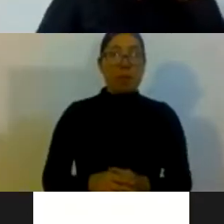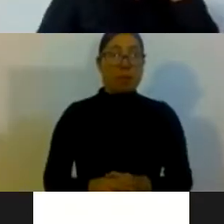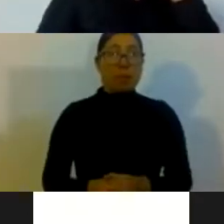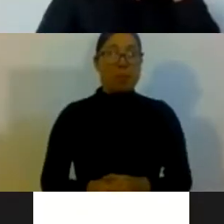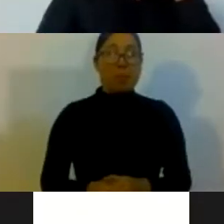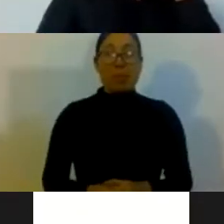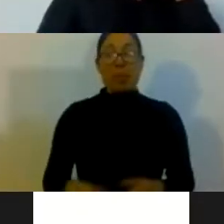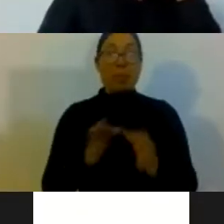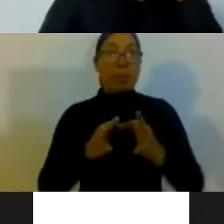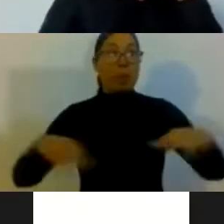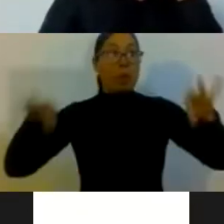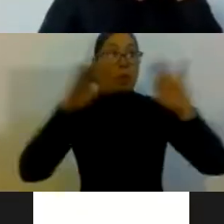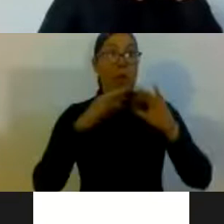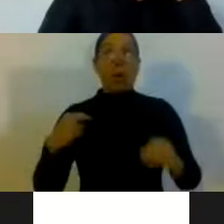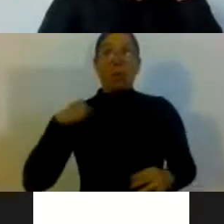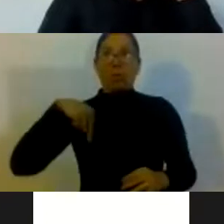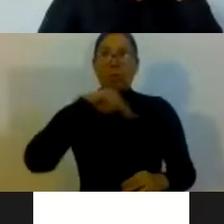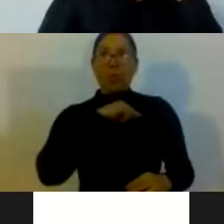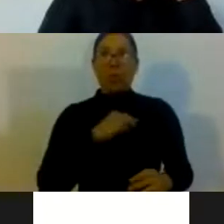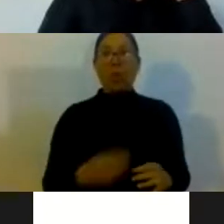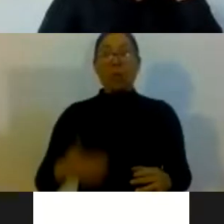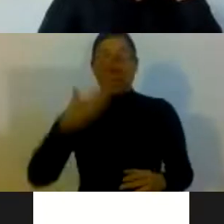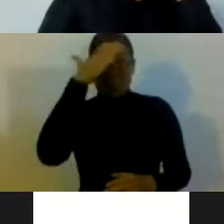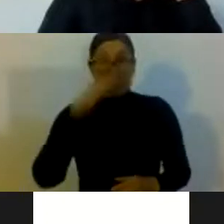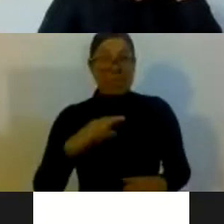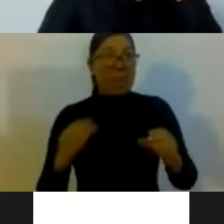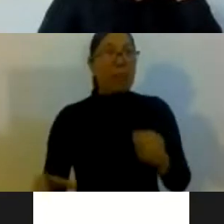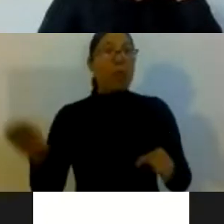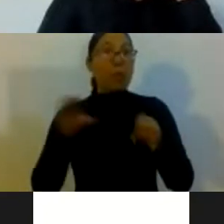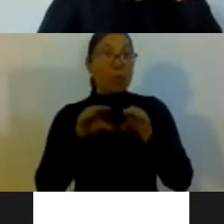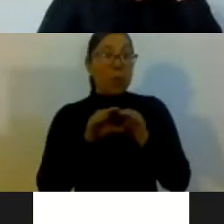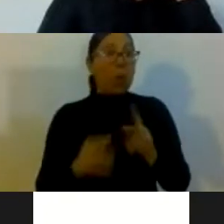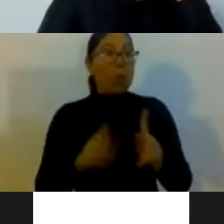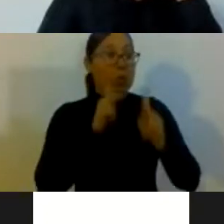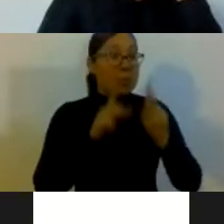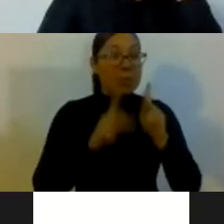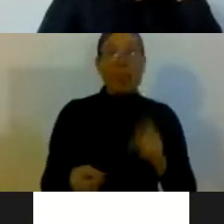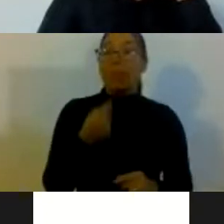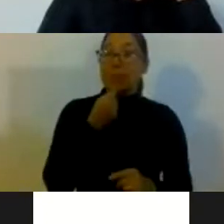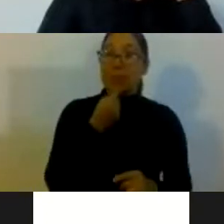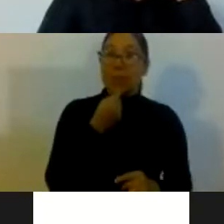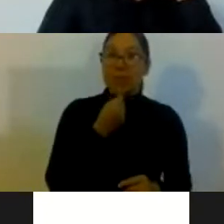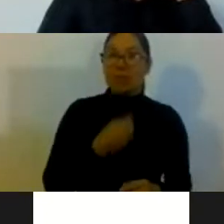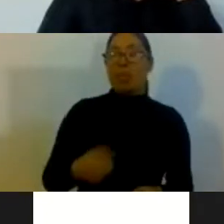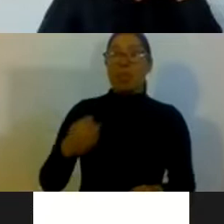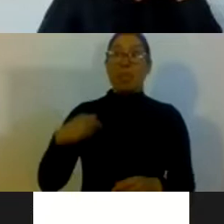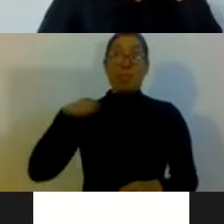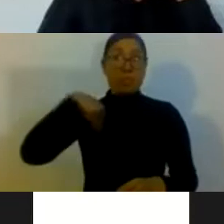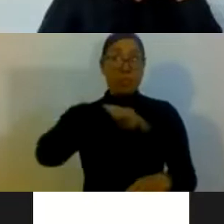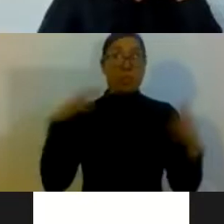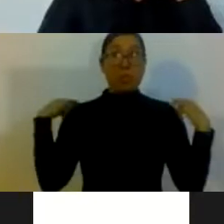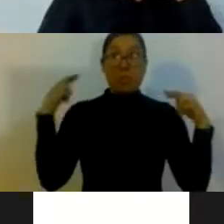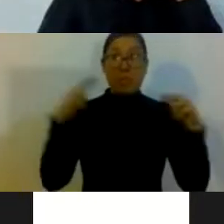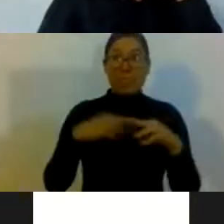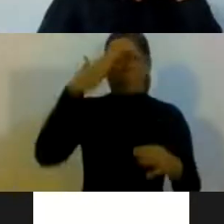la gente, con los niños y ver hasta dónde llegó la situación y ver de qué manera puedo ayudarlo para que él no, pues